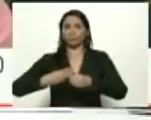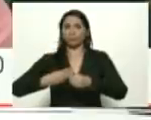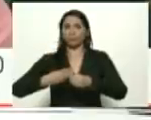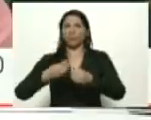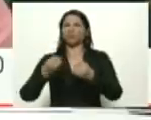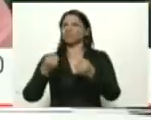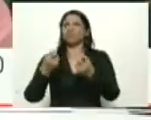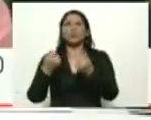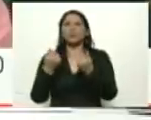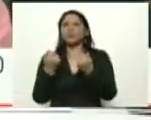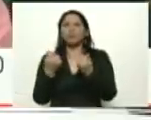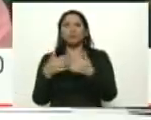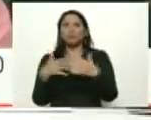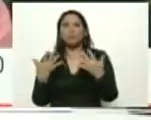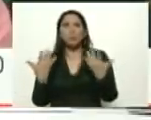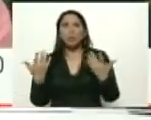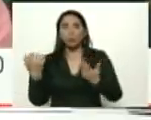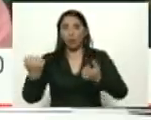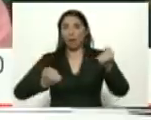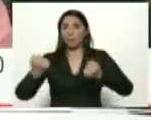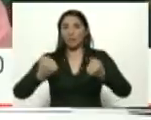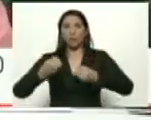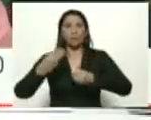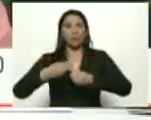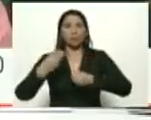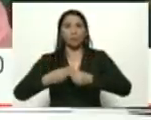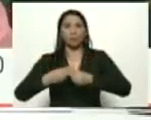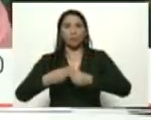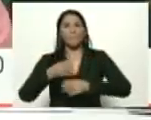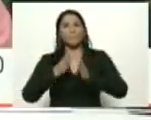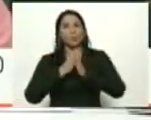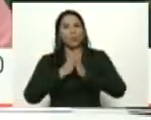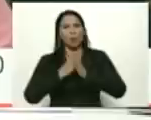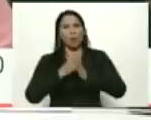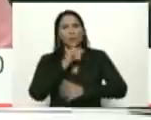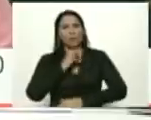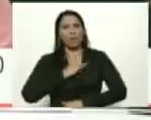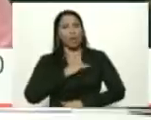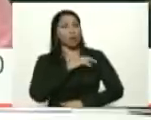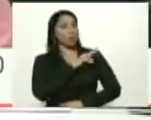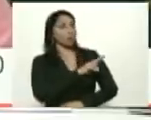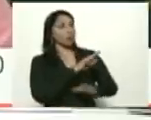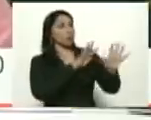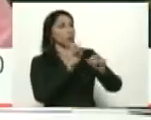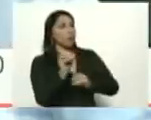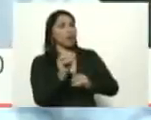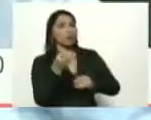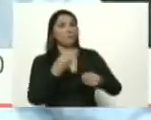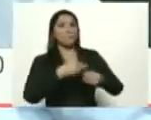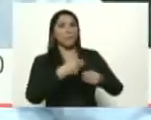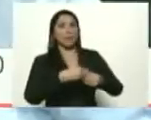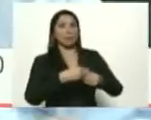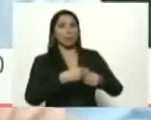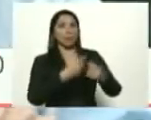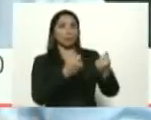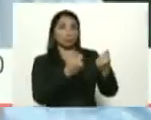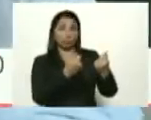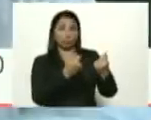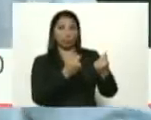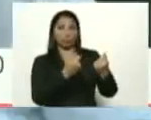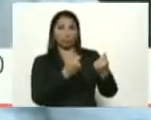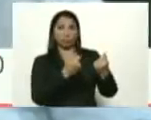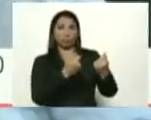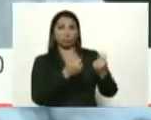¿Cuánto cuesta un tractor de esto en petro, Castro Soteldo? 290 petros, presidente. El precio de lo que llaman precio